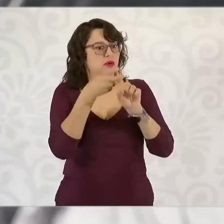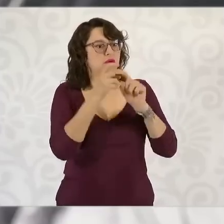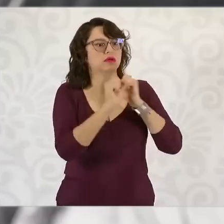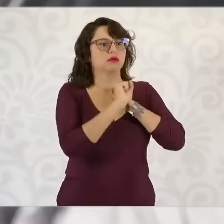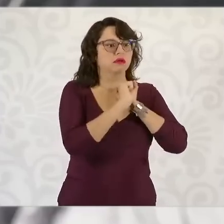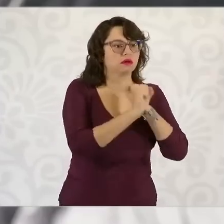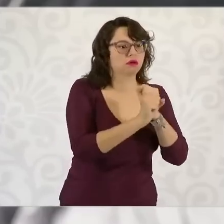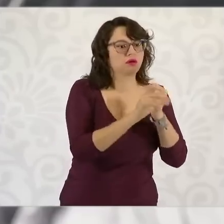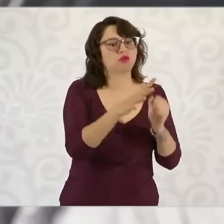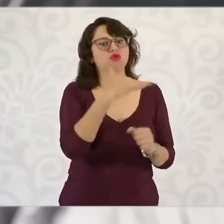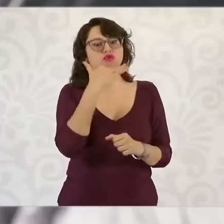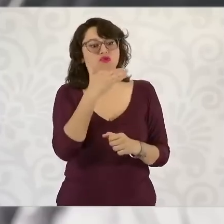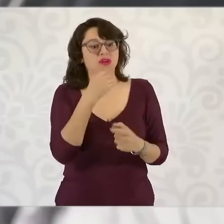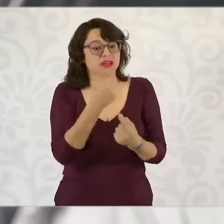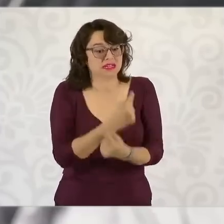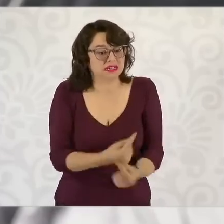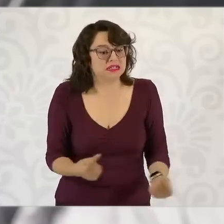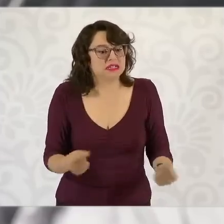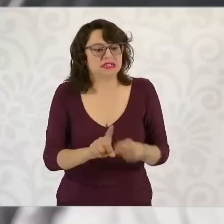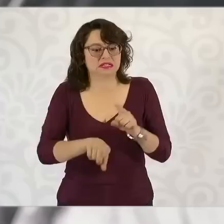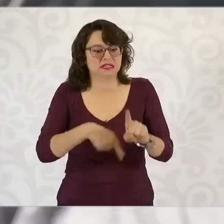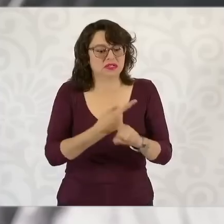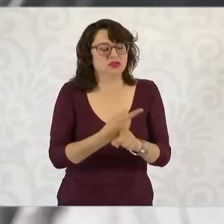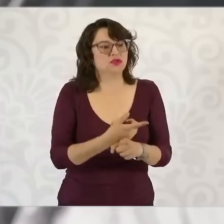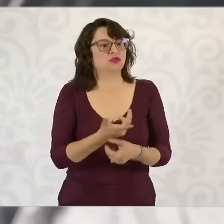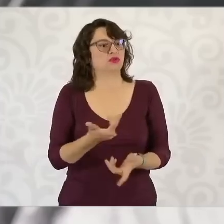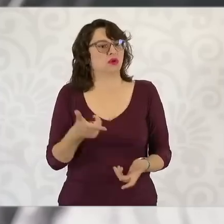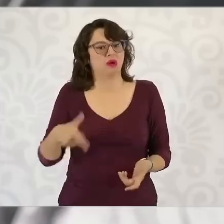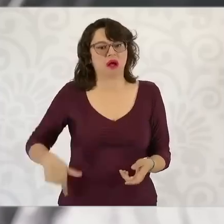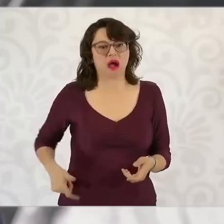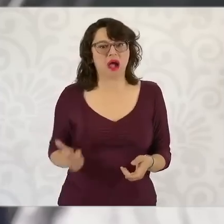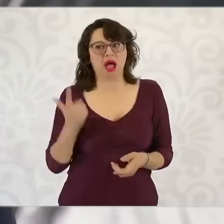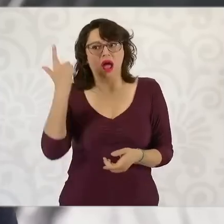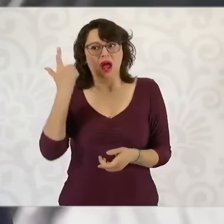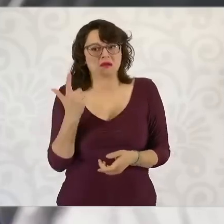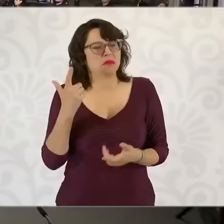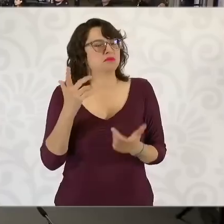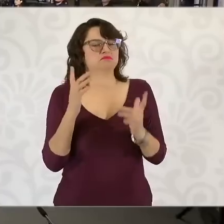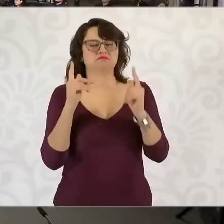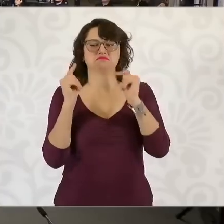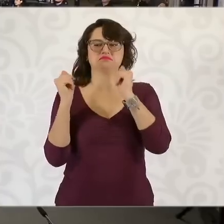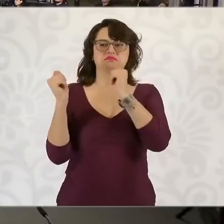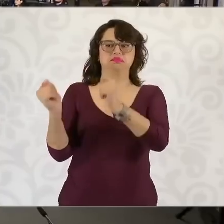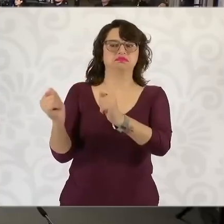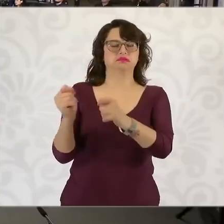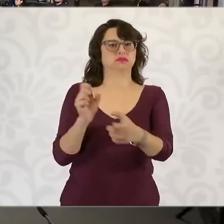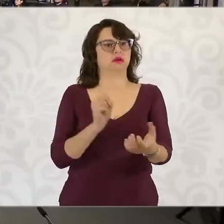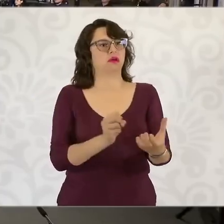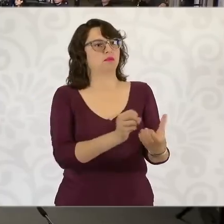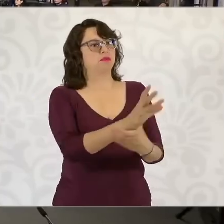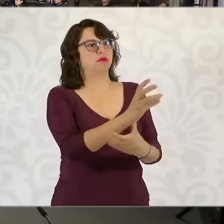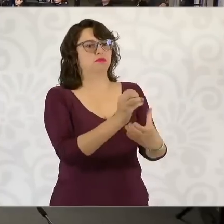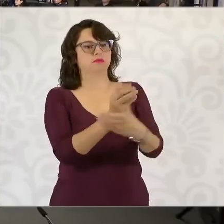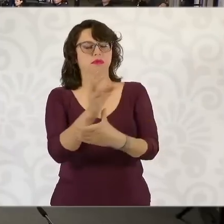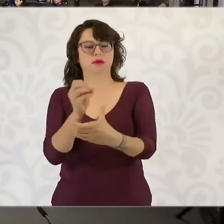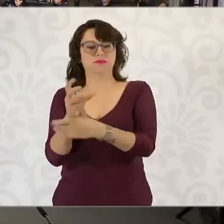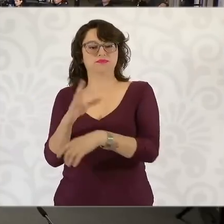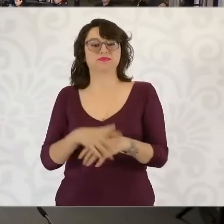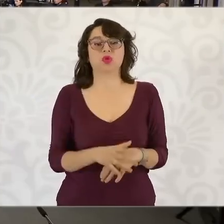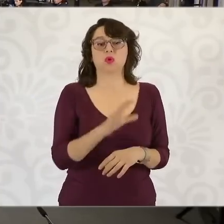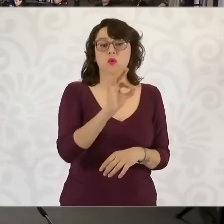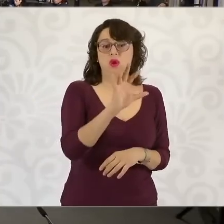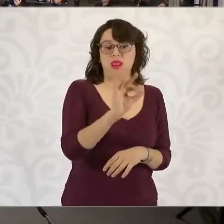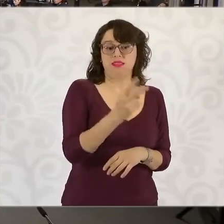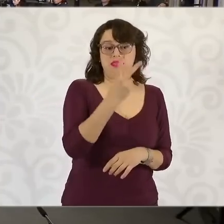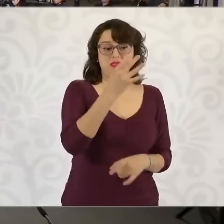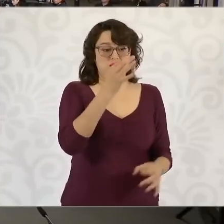libertad, corrupción de menores, portación de arma de fuego y otros delitos. De los 42 juzgadores que han favorecido con